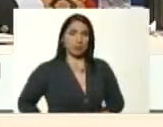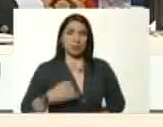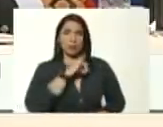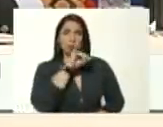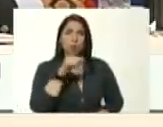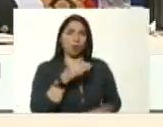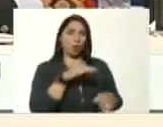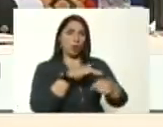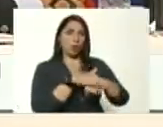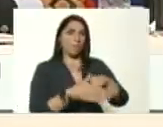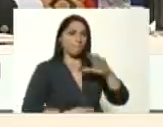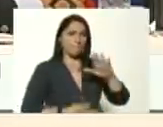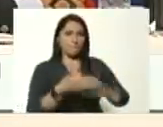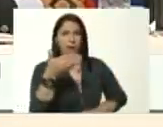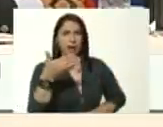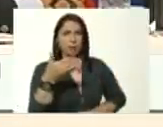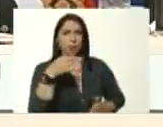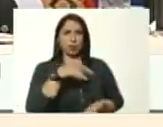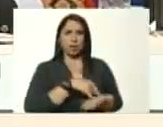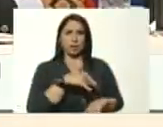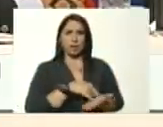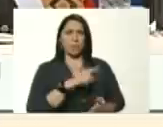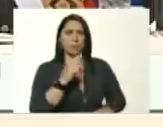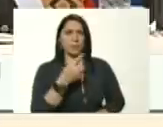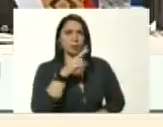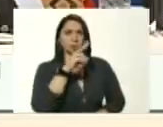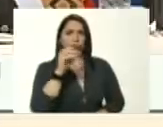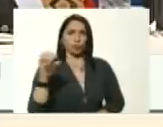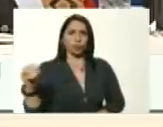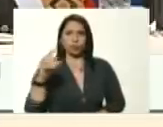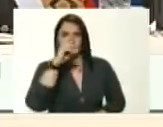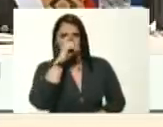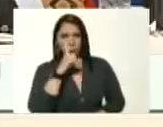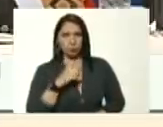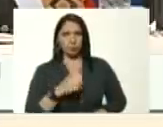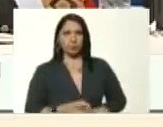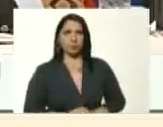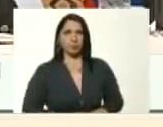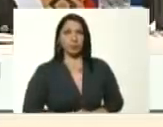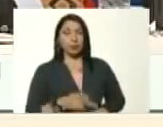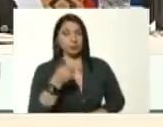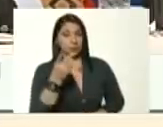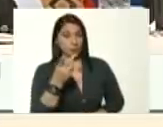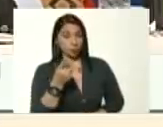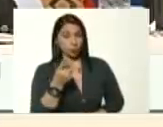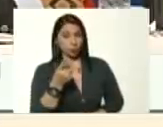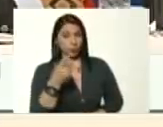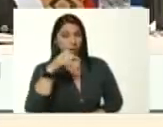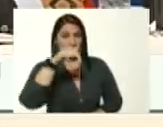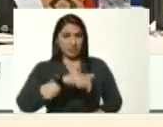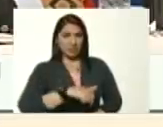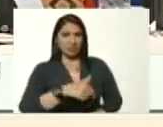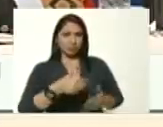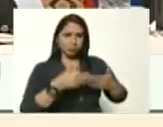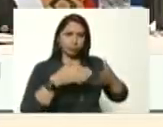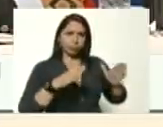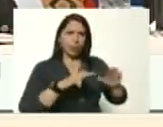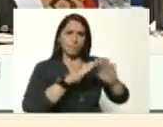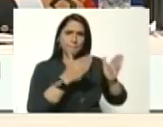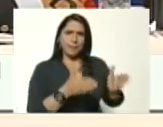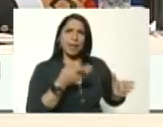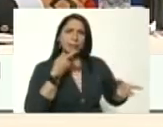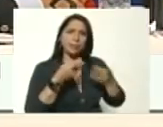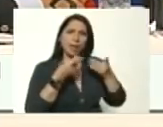vamos a carabobo primero porque es el bicentenario y segundo porque aquí se ha instalado una mesa de diálogo desde el año pasado